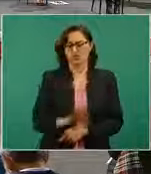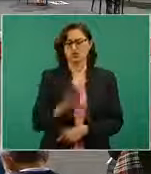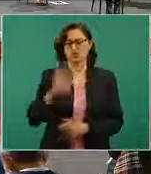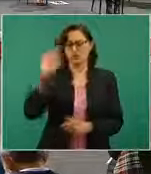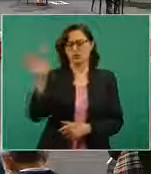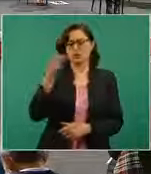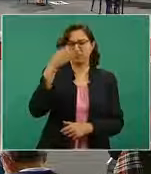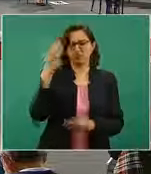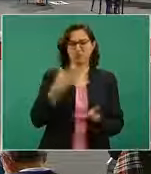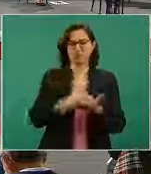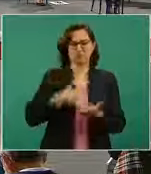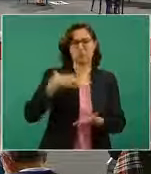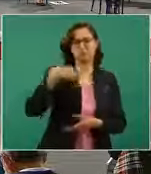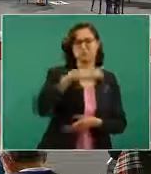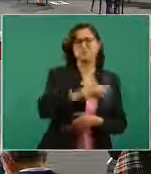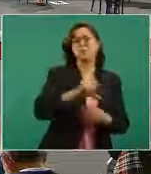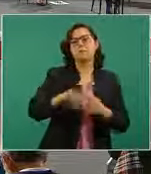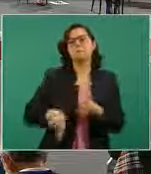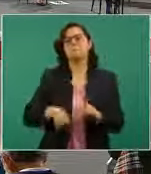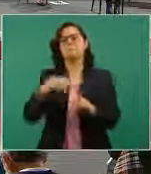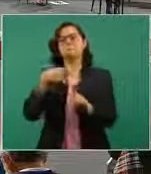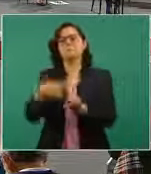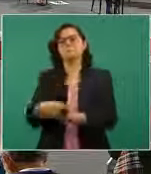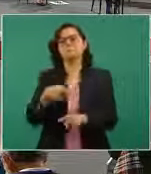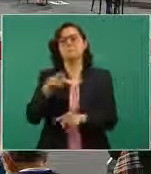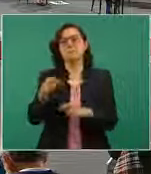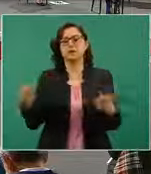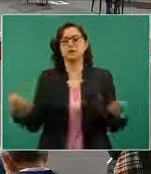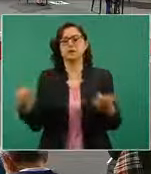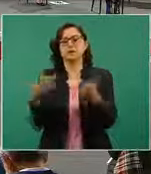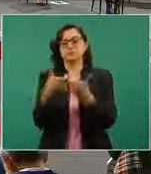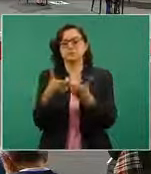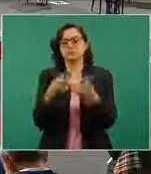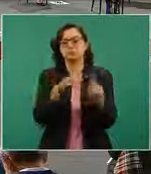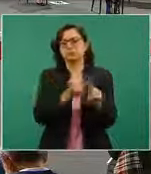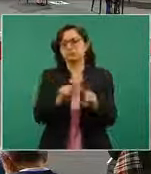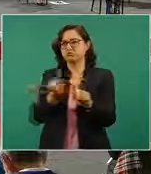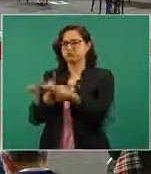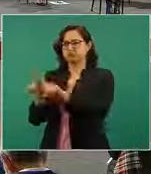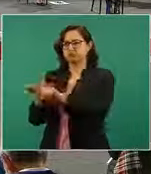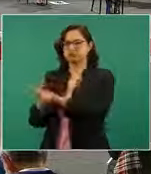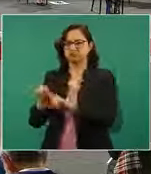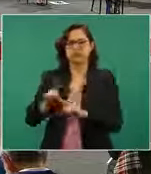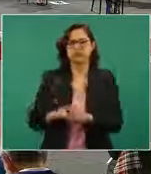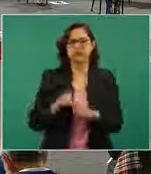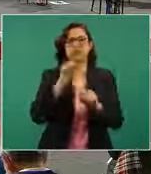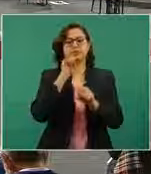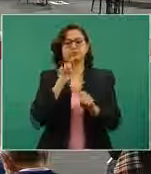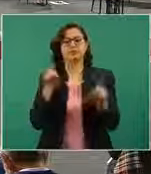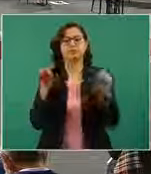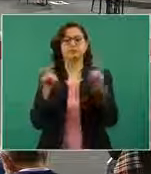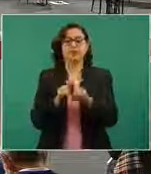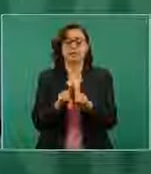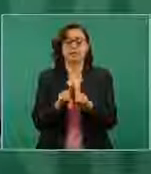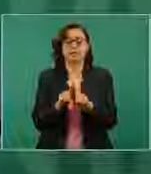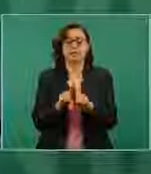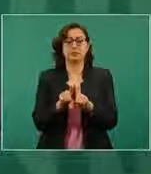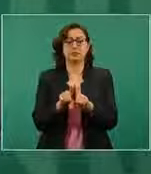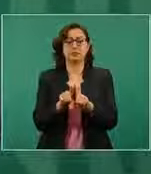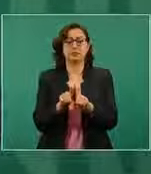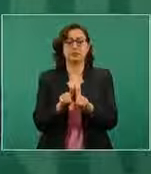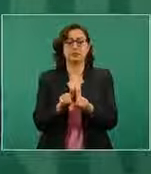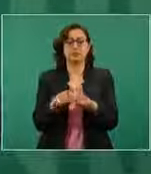de lo que son las aportaciones del Fondo de Aportaciones Múltiples, lo que fueron los recursos de